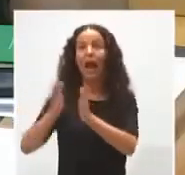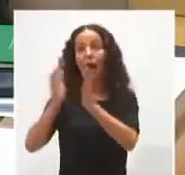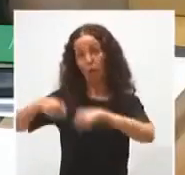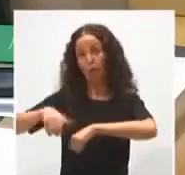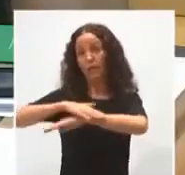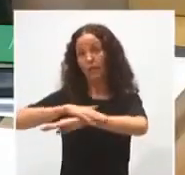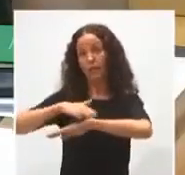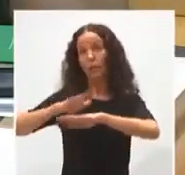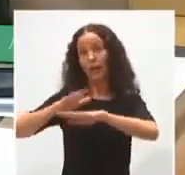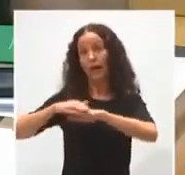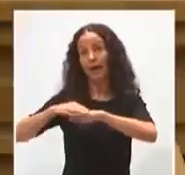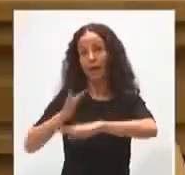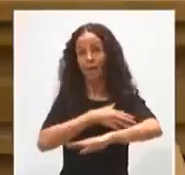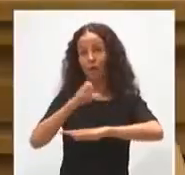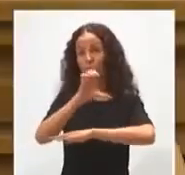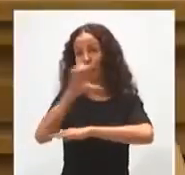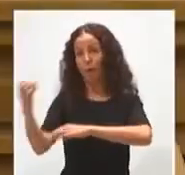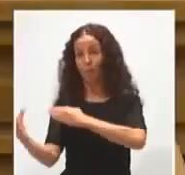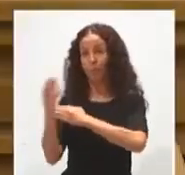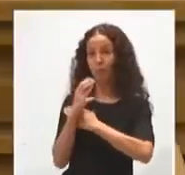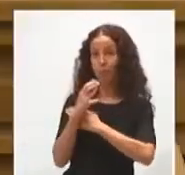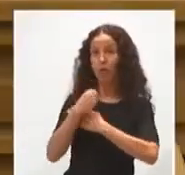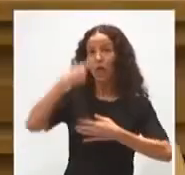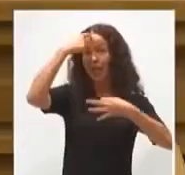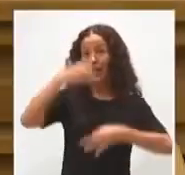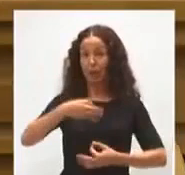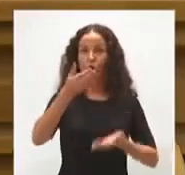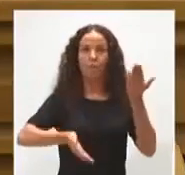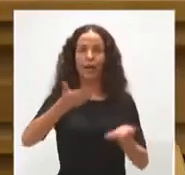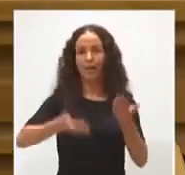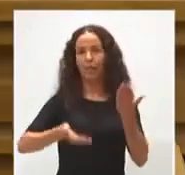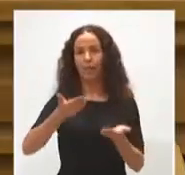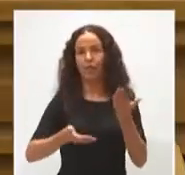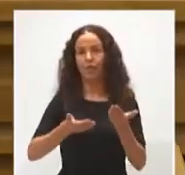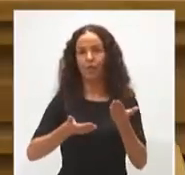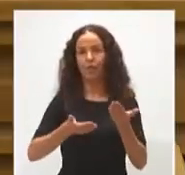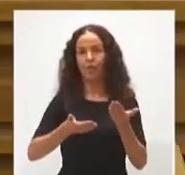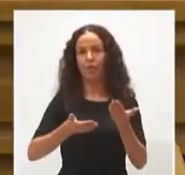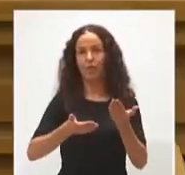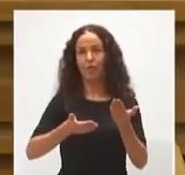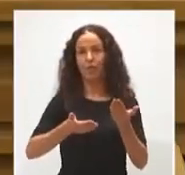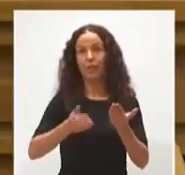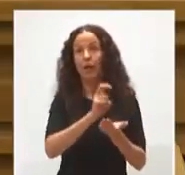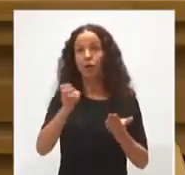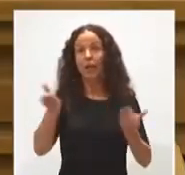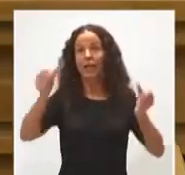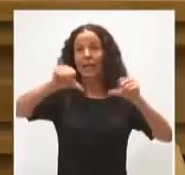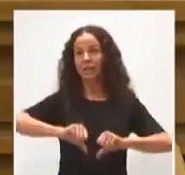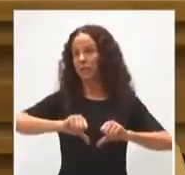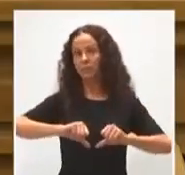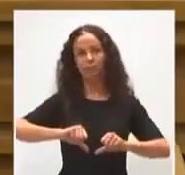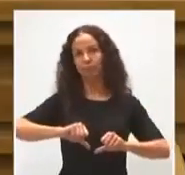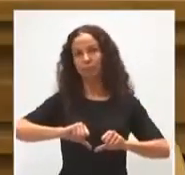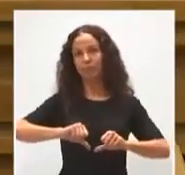creo sinceramente estas alturas que la comparación respecto a la reacción en otras crisis no tiene parangón